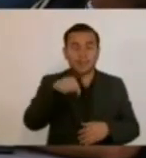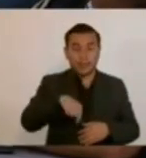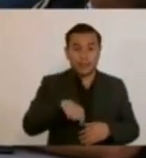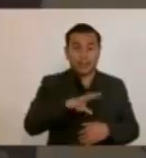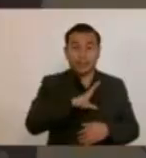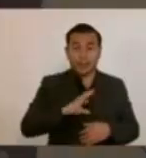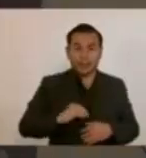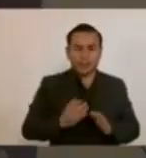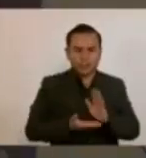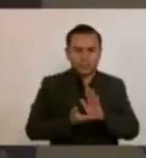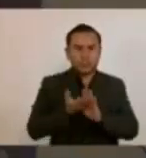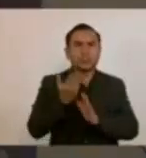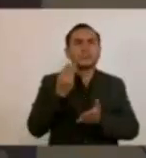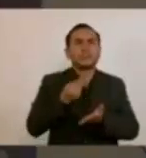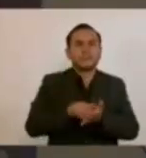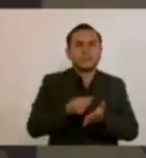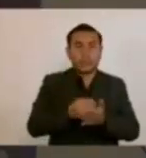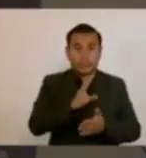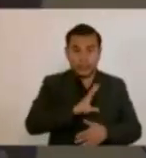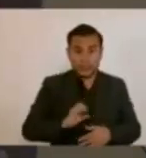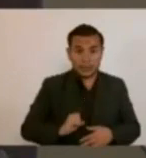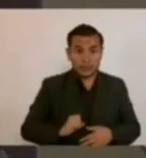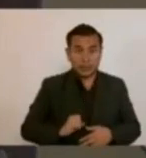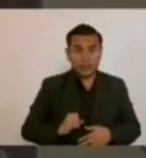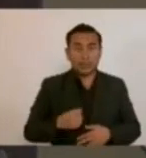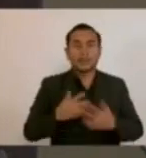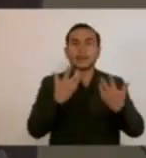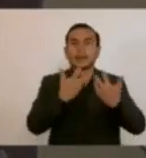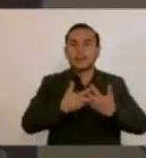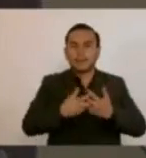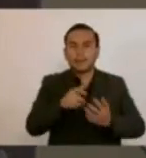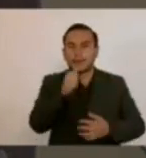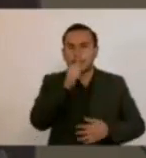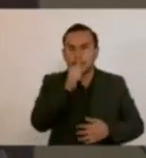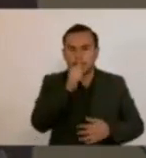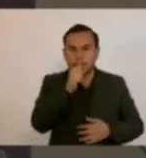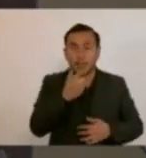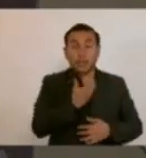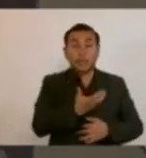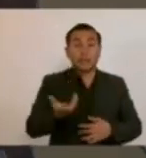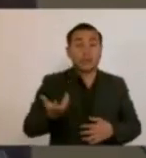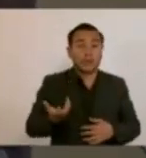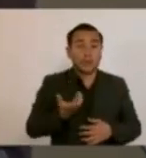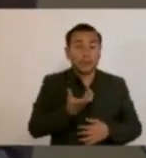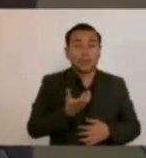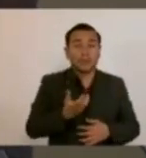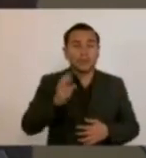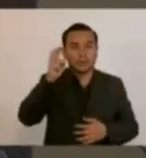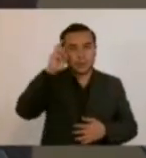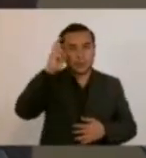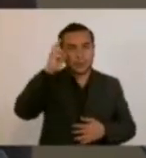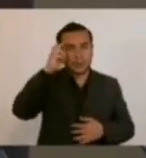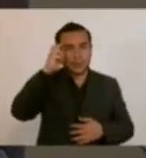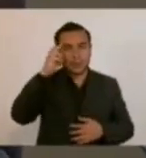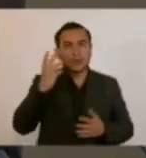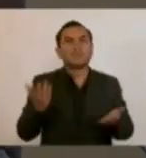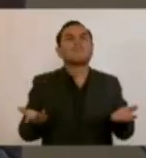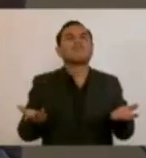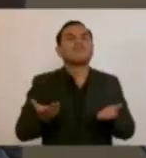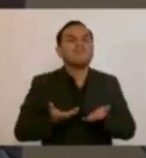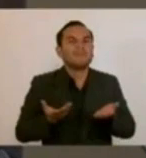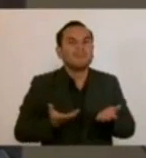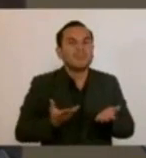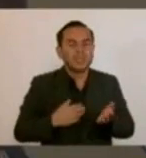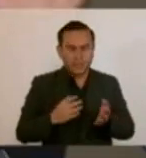país, de nuestro país, de El Salvador, a la empresa privada, a todas las cámaras empresariales con las cuales me reuniré, con todas